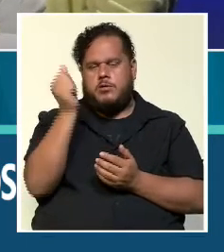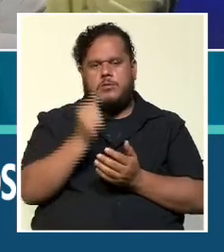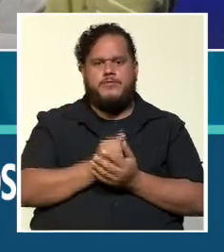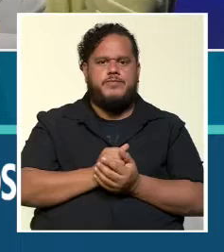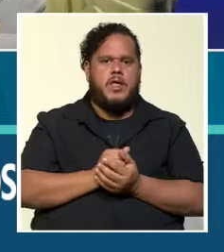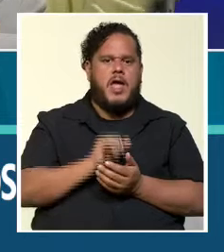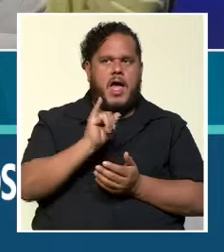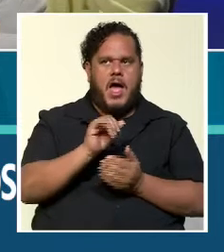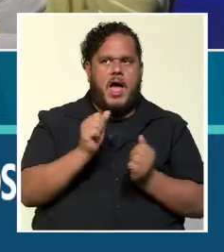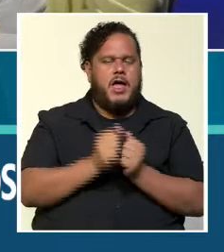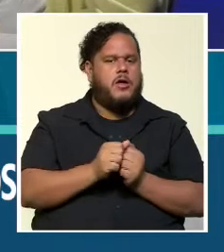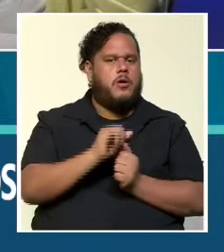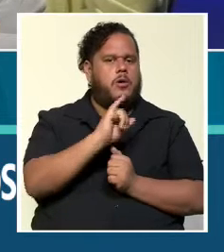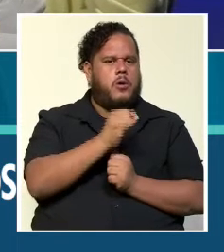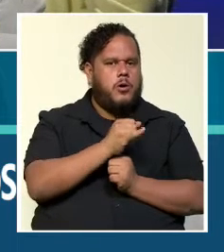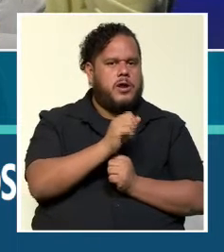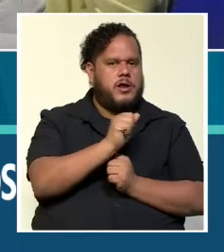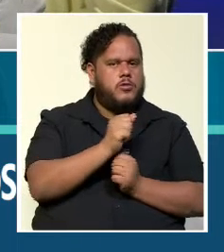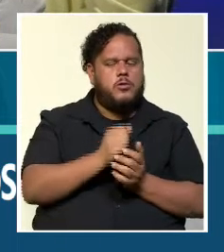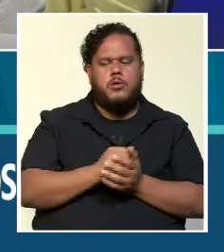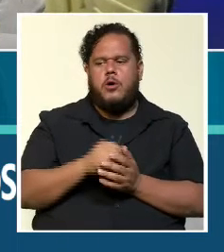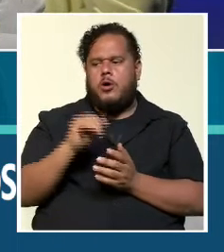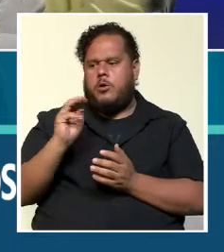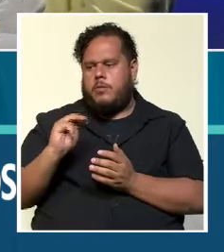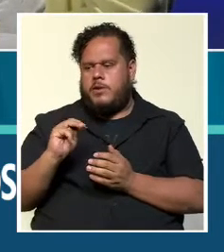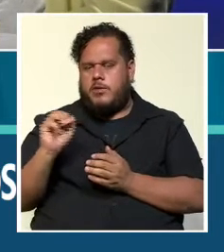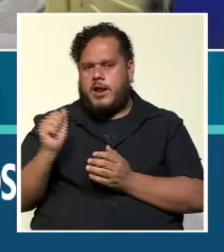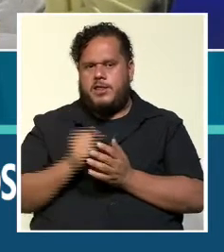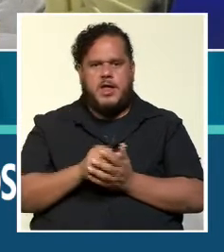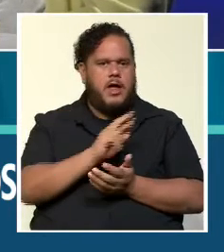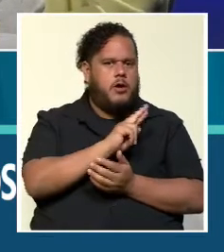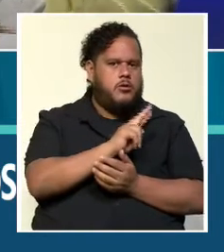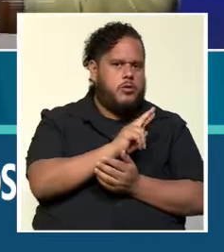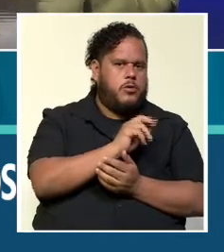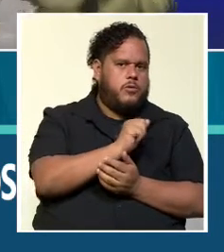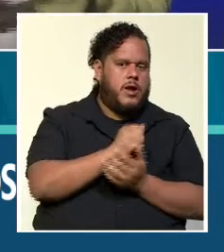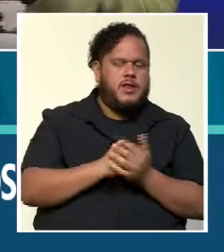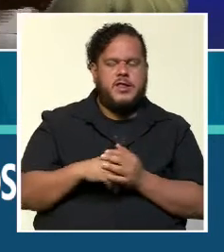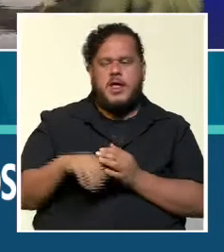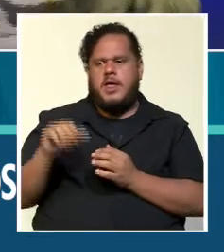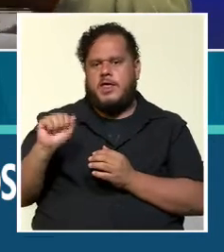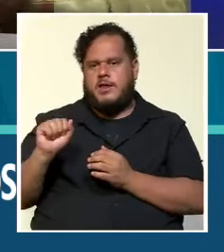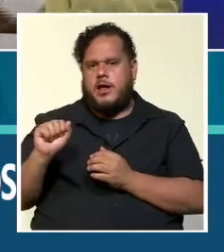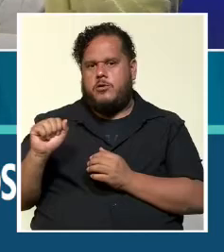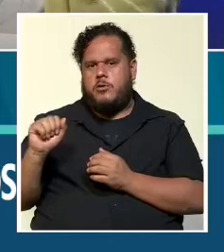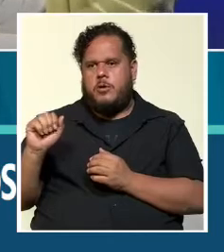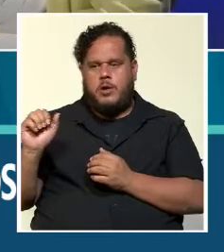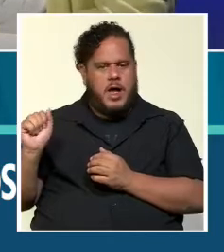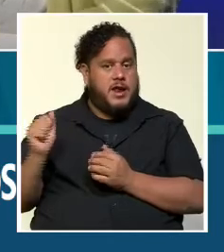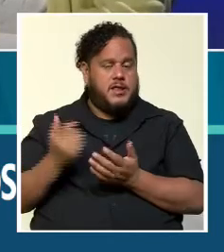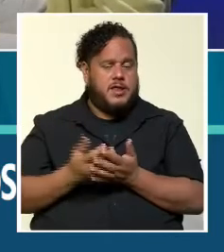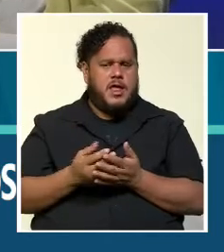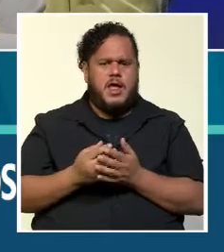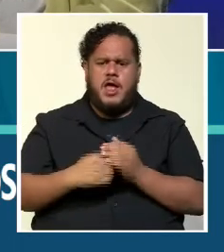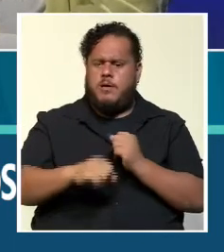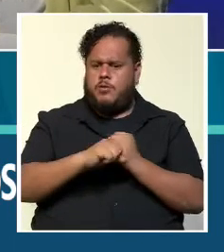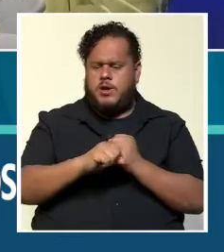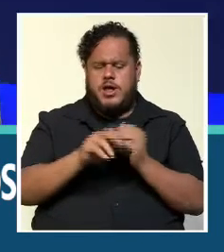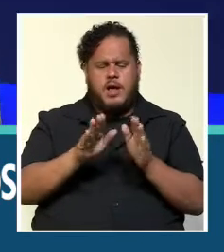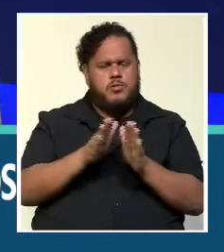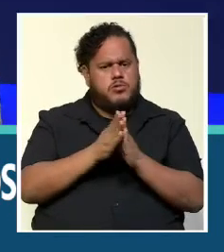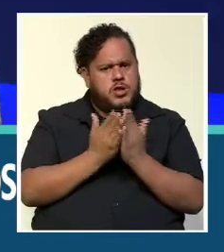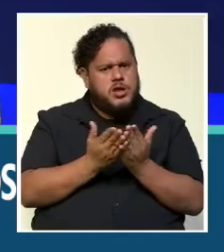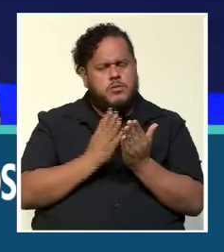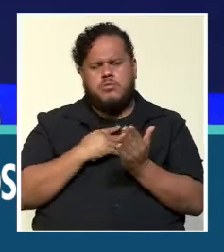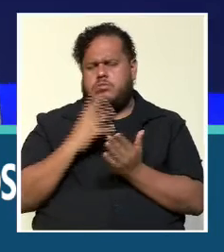con Jorge Arturo, con Manuel Arce, con Rodolfo Arias y Adriano Corrales intentamos y publicamos varios libros muy hermosos.